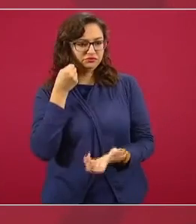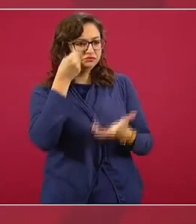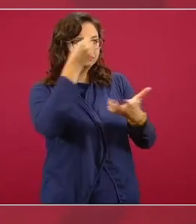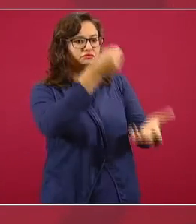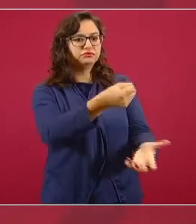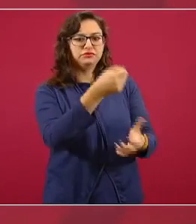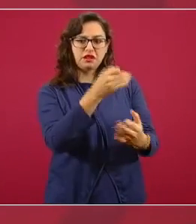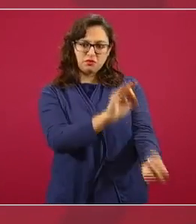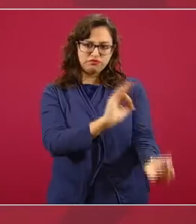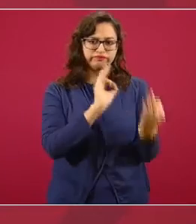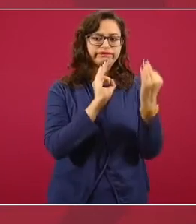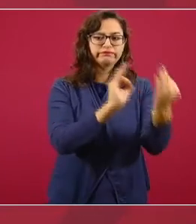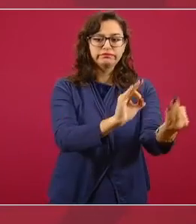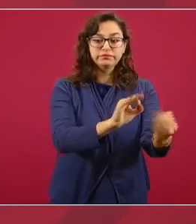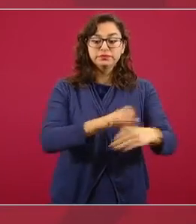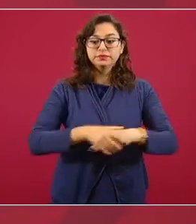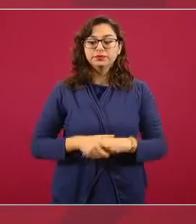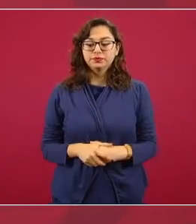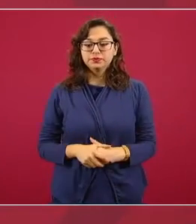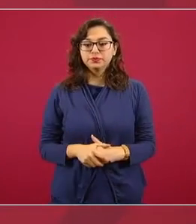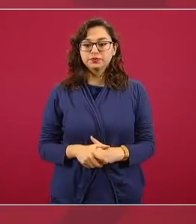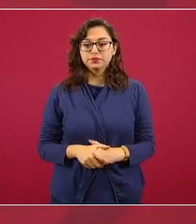escuelas,